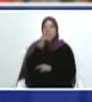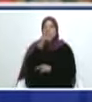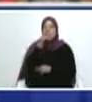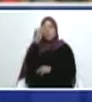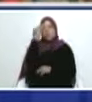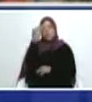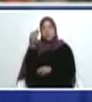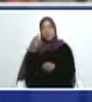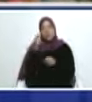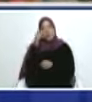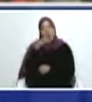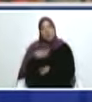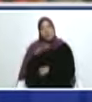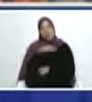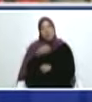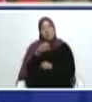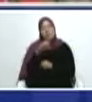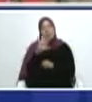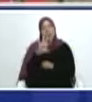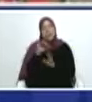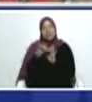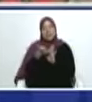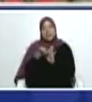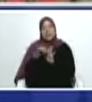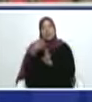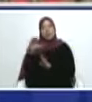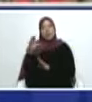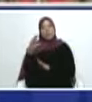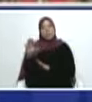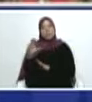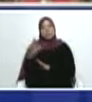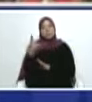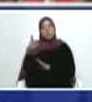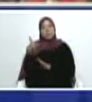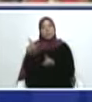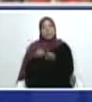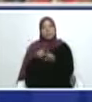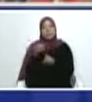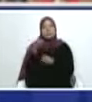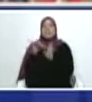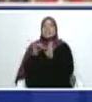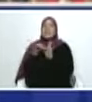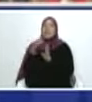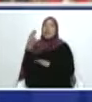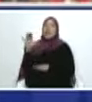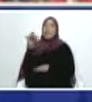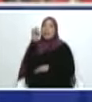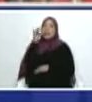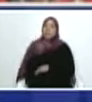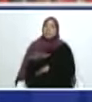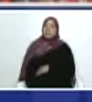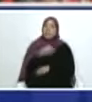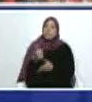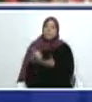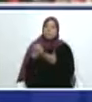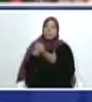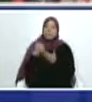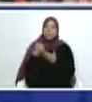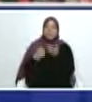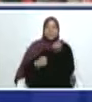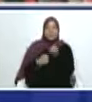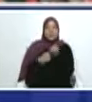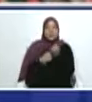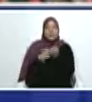un saludo al pueblo de Cúcuta, que los quiero mucho. Cúcuta, Pamplona, Bucaramanga. Que nos ayuden desde Colombia, nos siguen